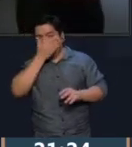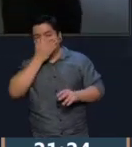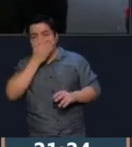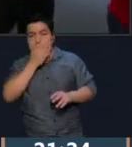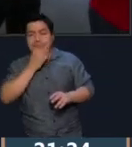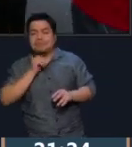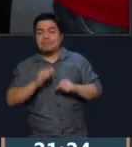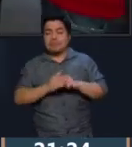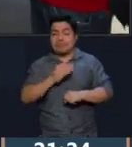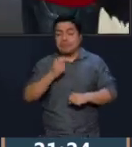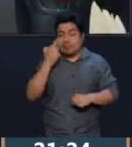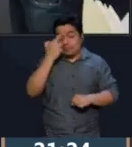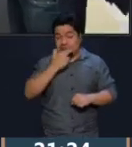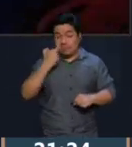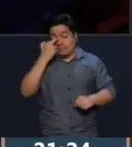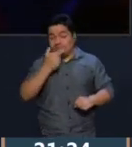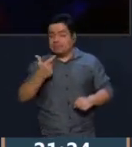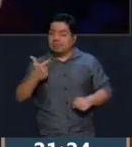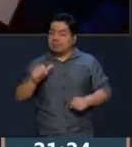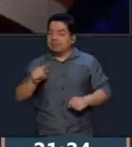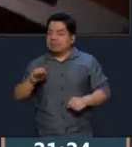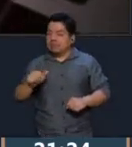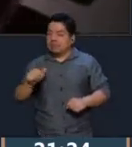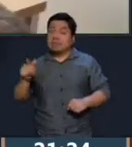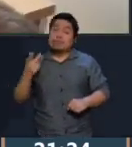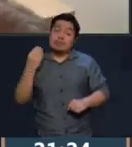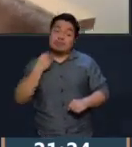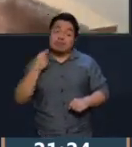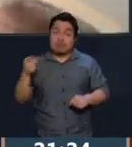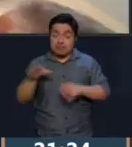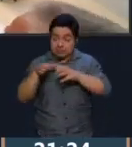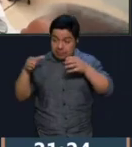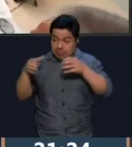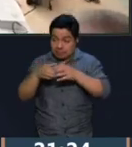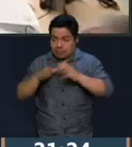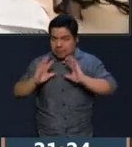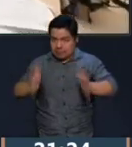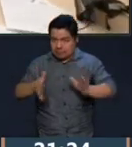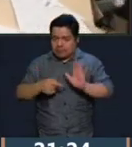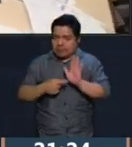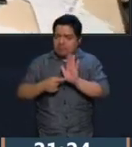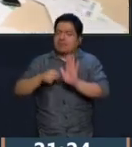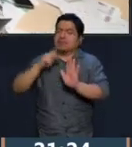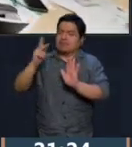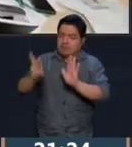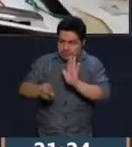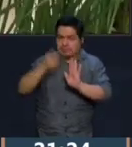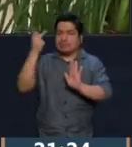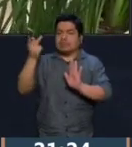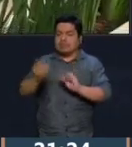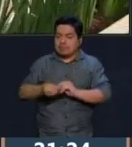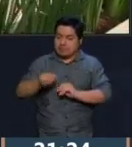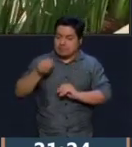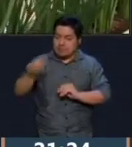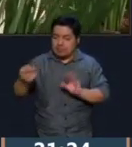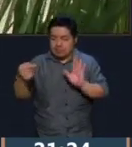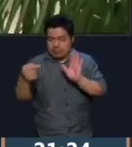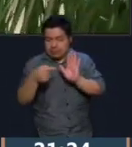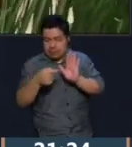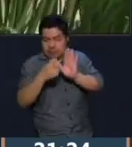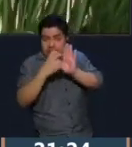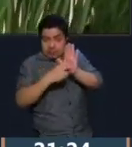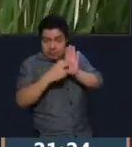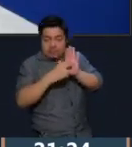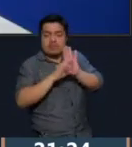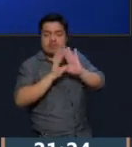ustedes revisan la Gaceta Parlamentaria, en donde ya se publica nuevamente el dictamen, pero ya en sus